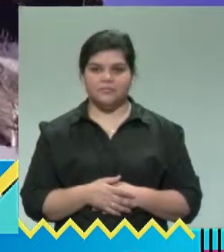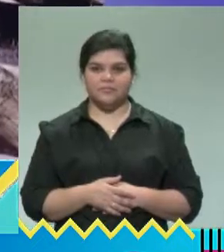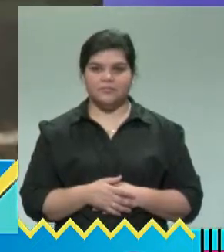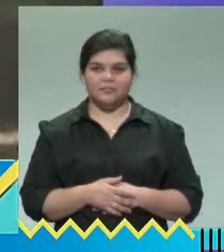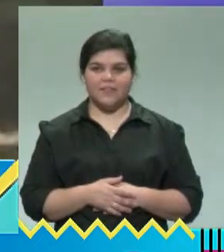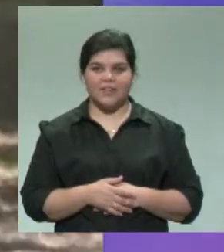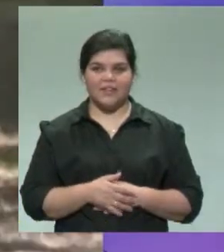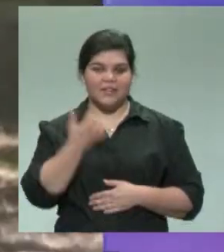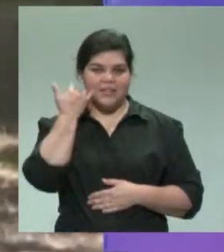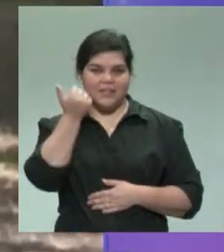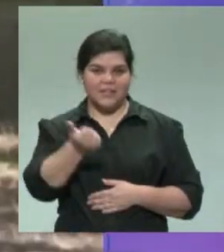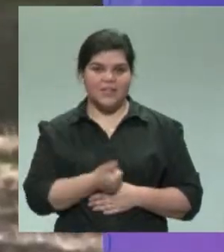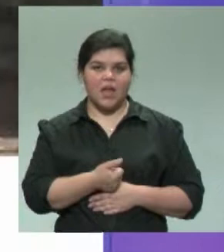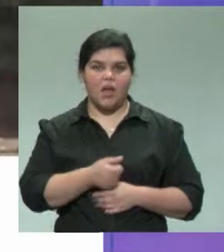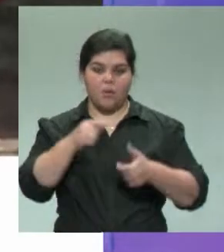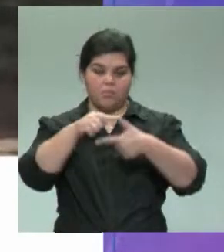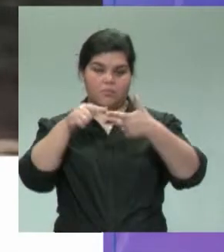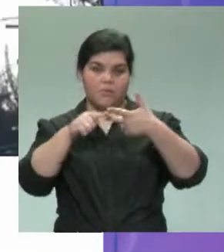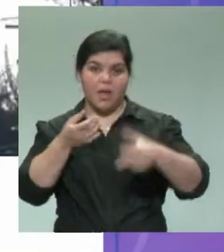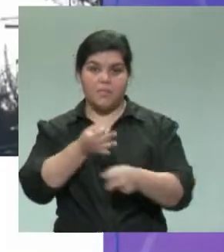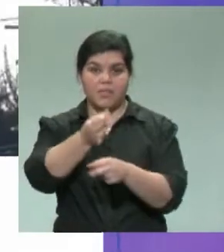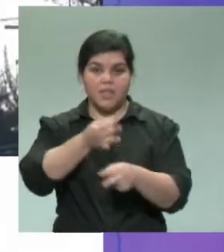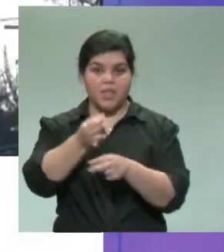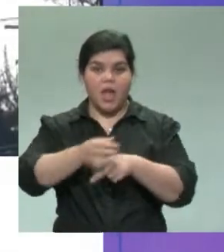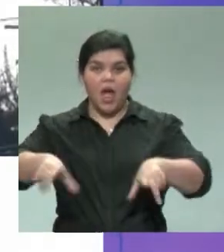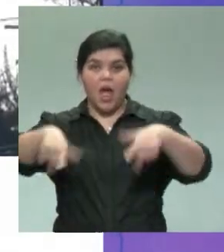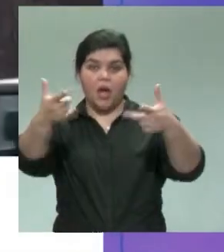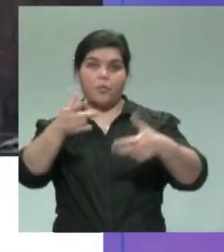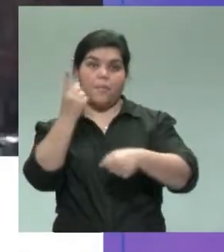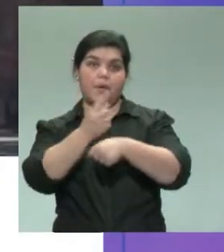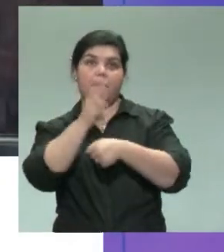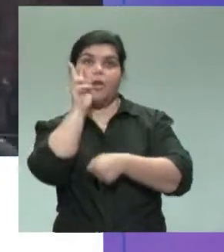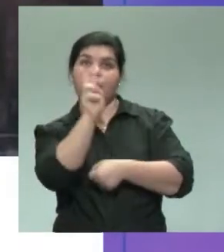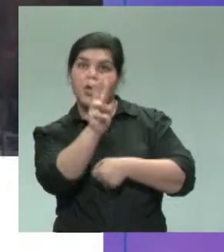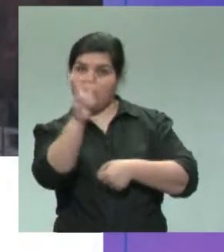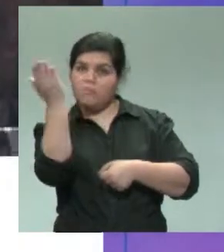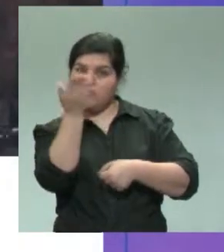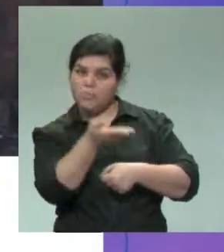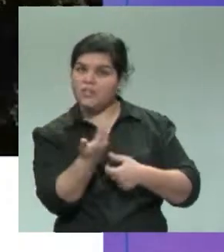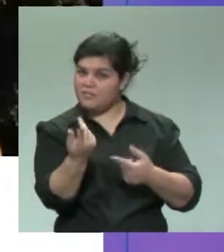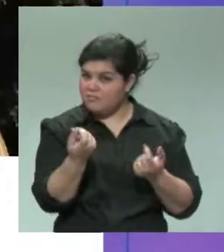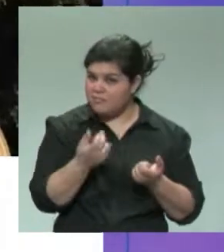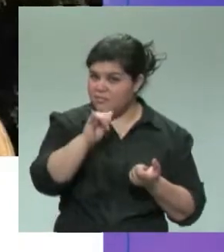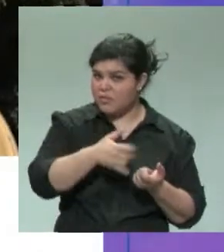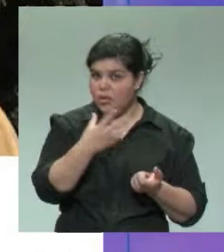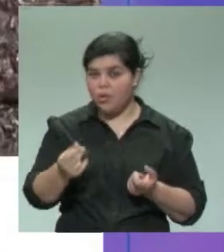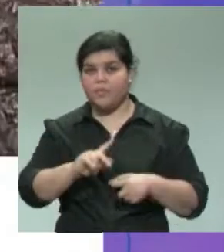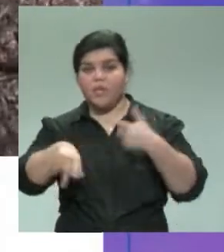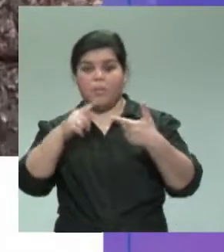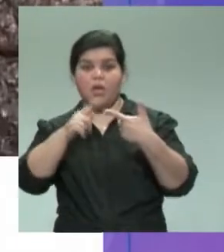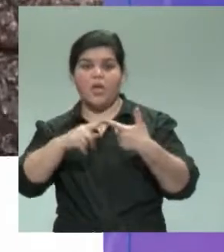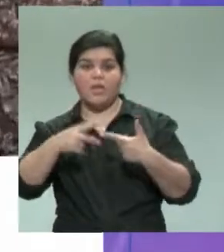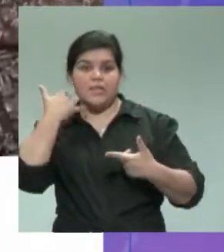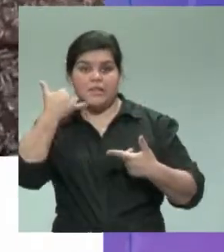3 pasos para una buena poda. Primero, observa si el árbol necesita ser podado. Segundo, llama a tu municipio.